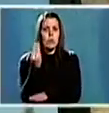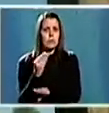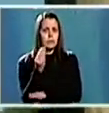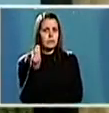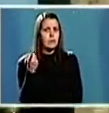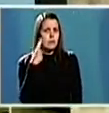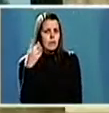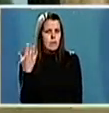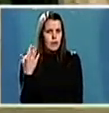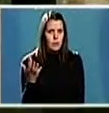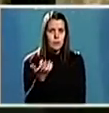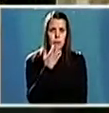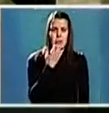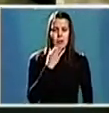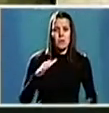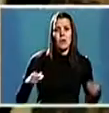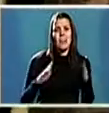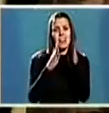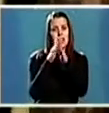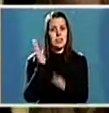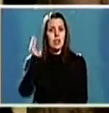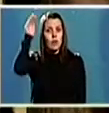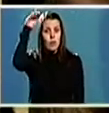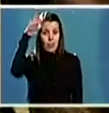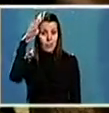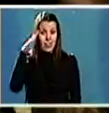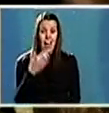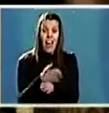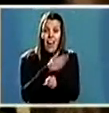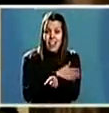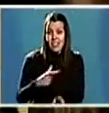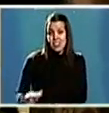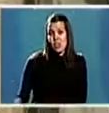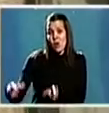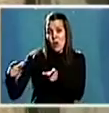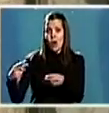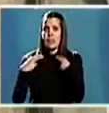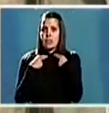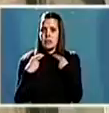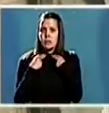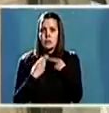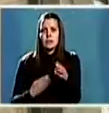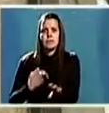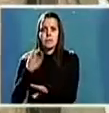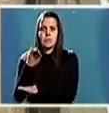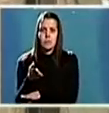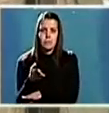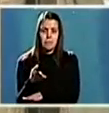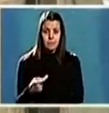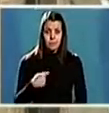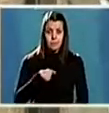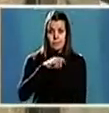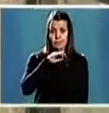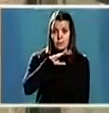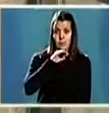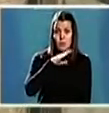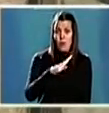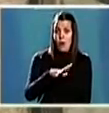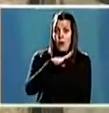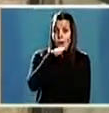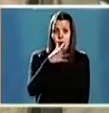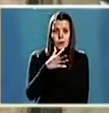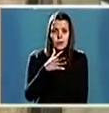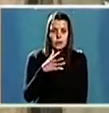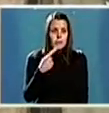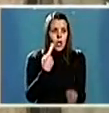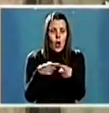monumentos tan destacados como a Igrexa Románica de San Nicolás. Antes foron recibidos na sede provincial. Eu vou moi satisfeito porque, en fin,